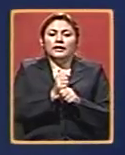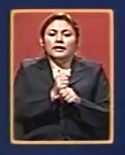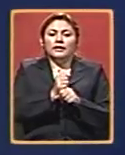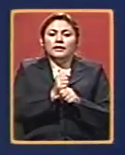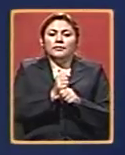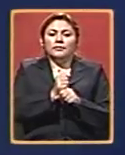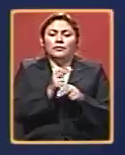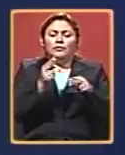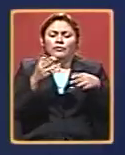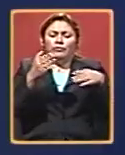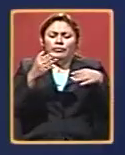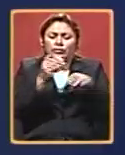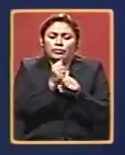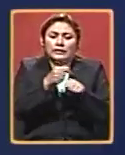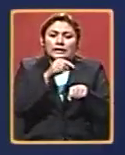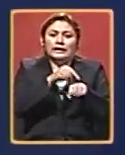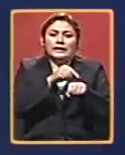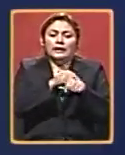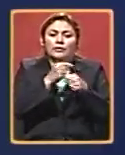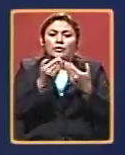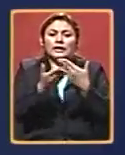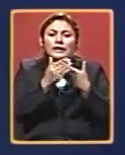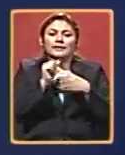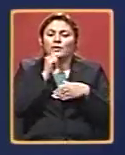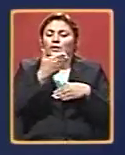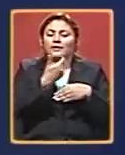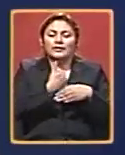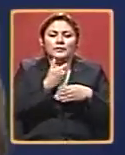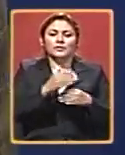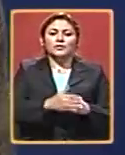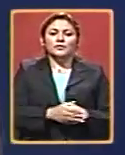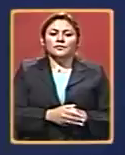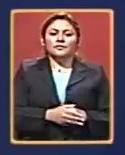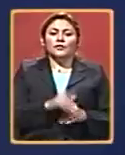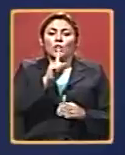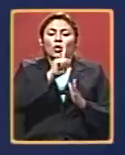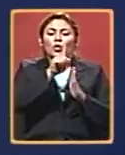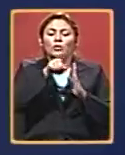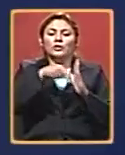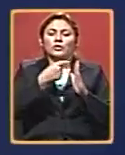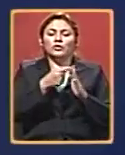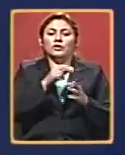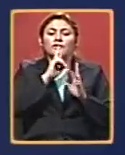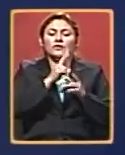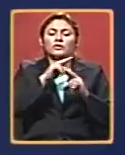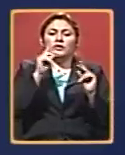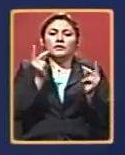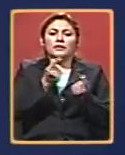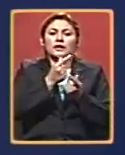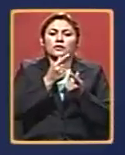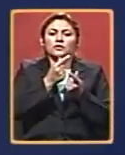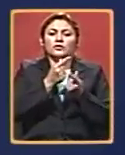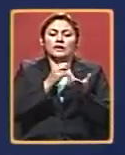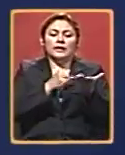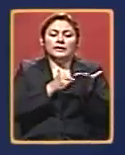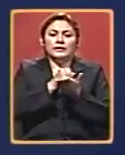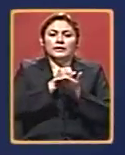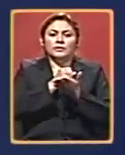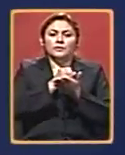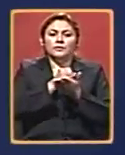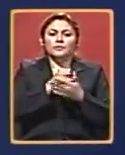de este tiempo que casi no nos queda. Sí, bueno, tal vez queda un minuto resultados inmediatos de la